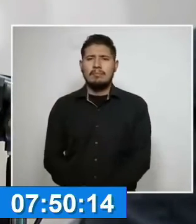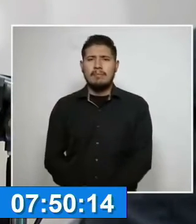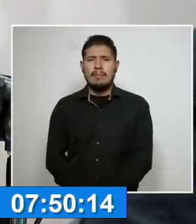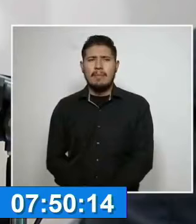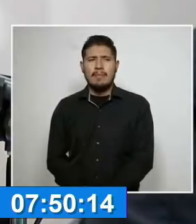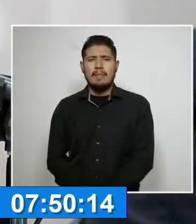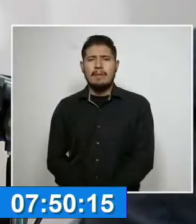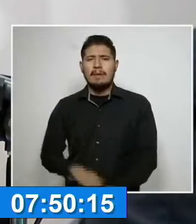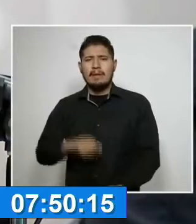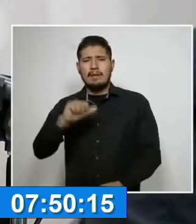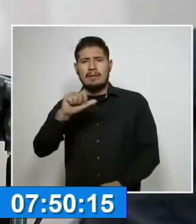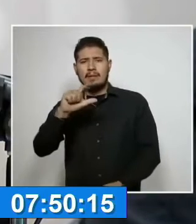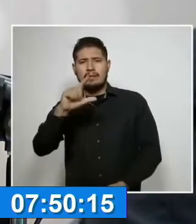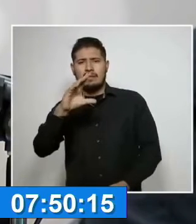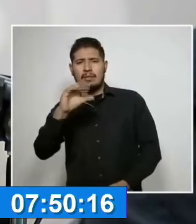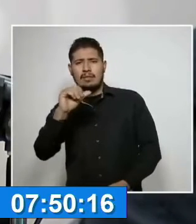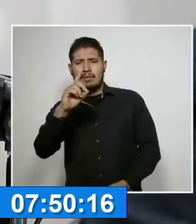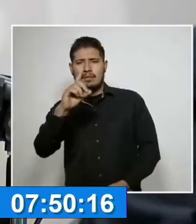alcalde,